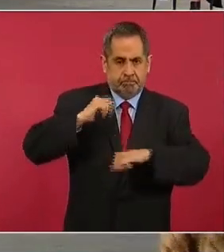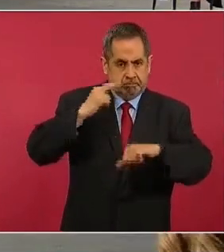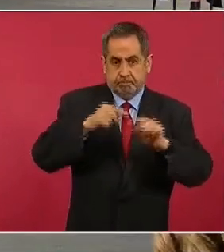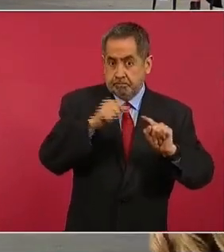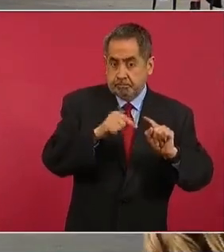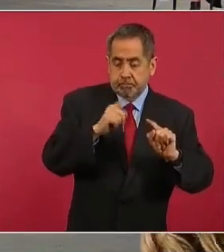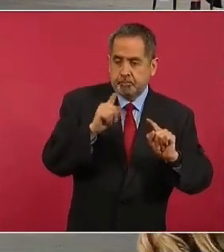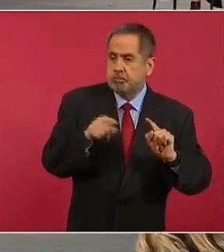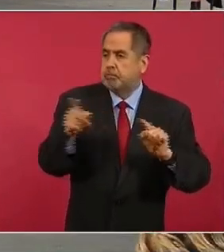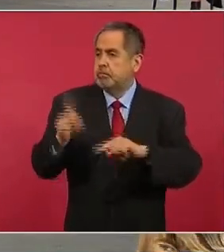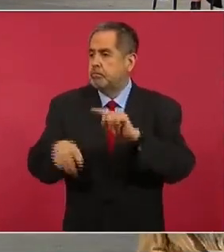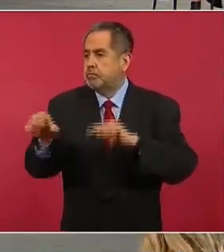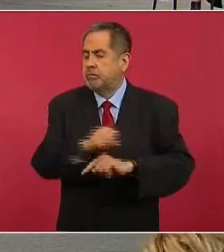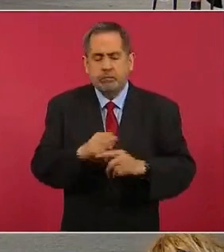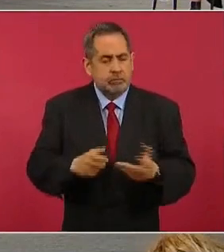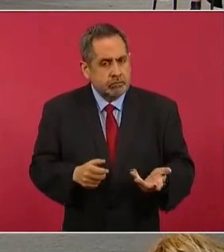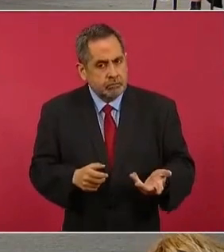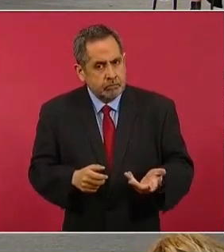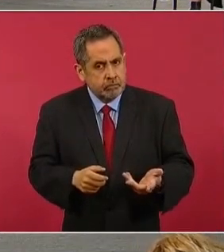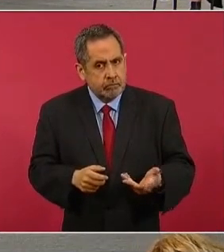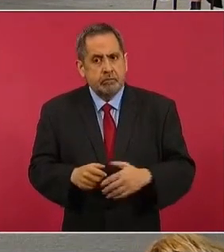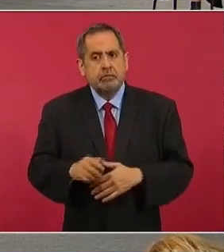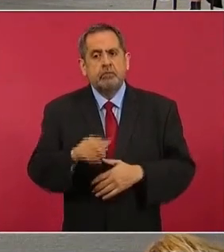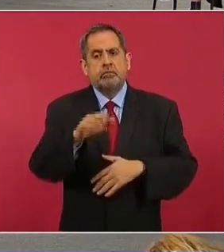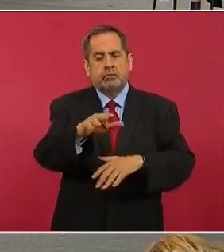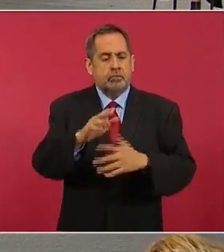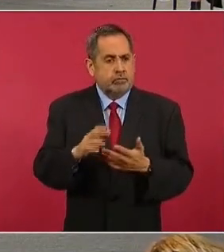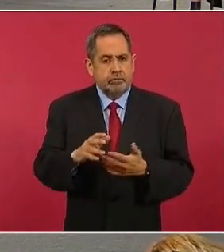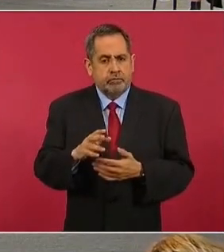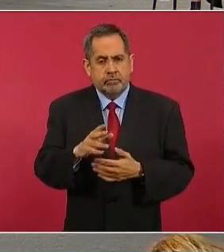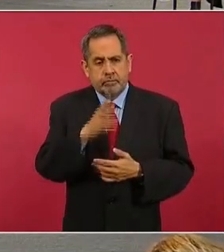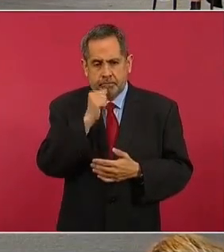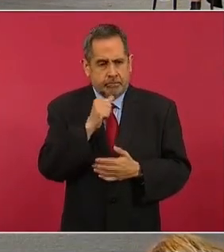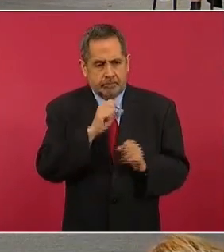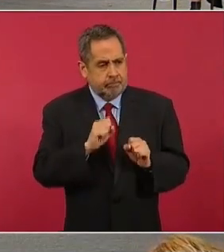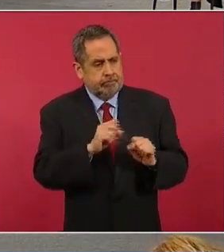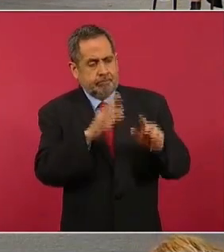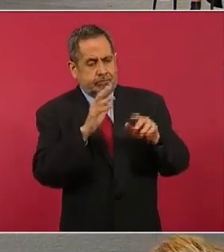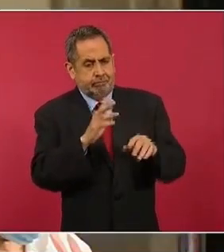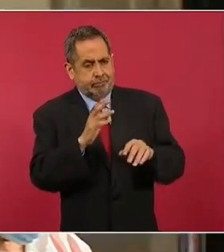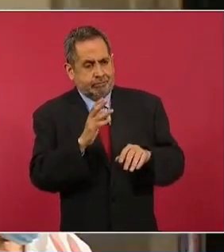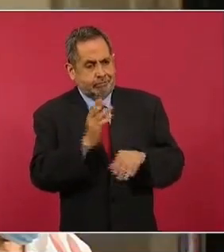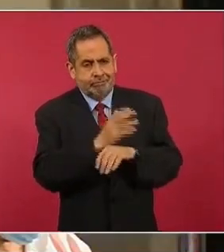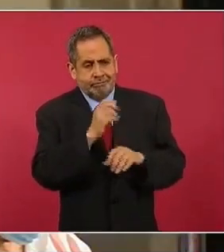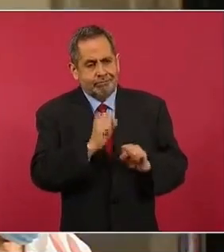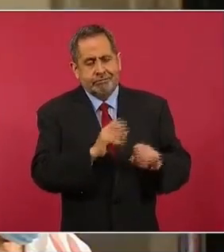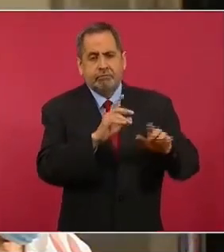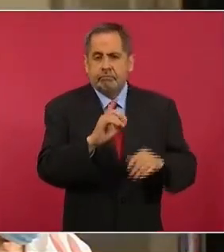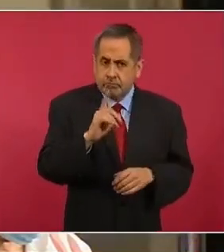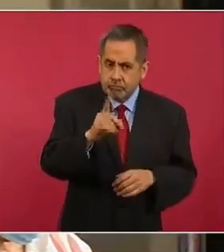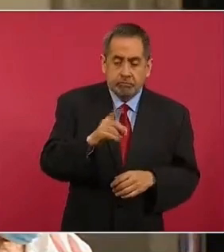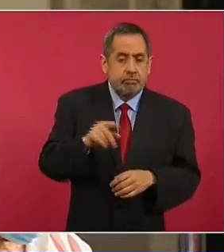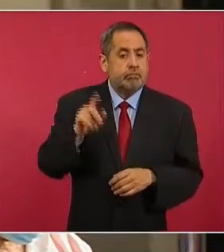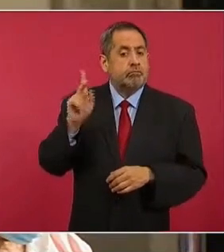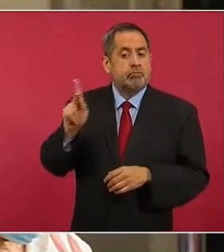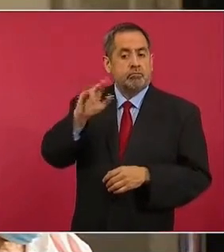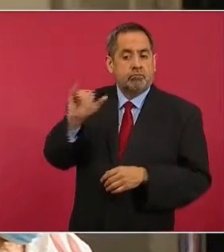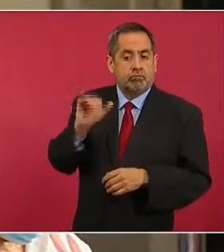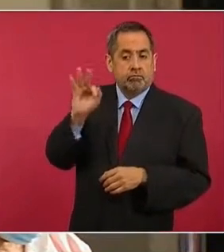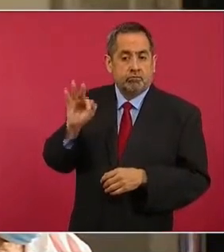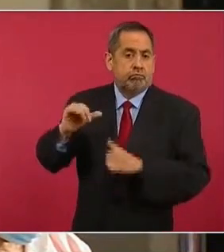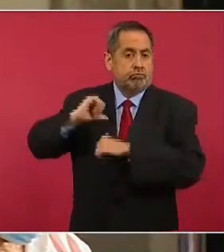presidente, en el combate a la corrupción, impunidad que se está llevando, pues el Poder Judicial creo que toma un papel